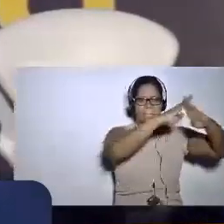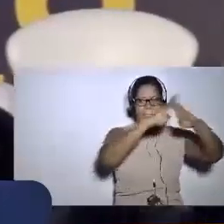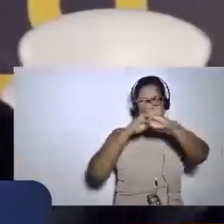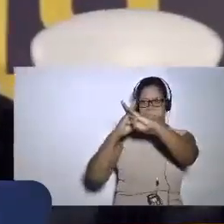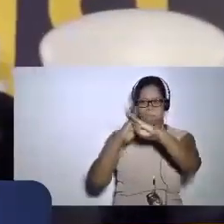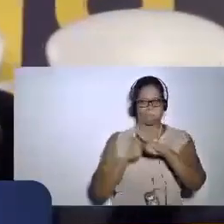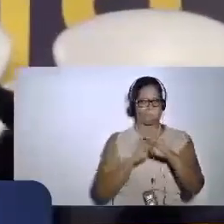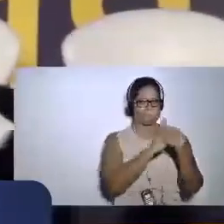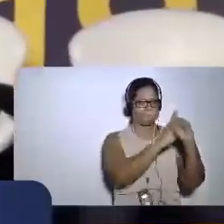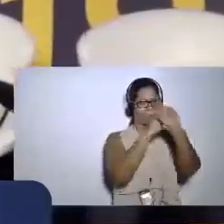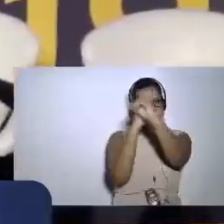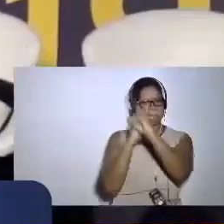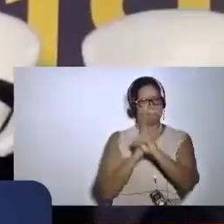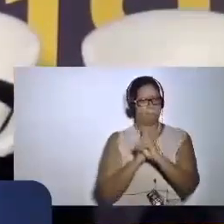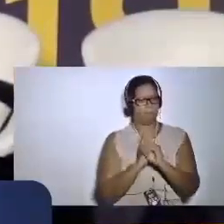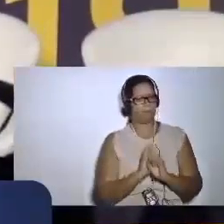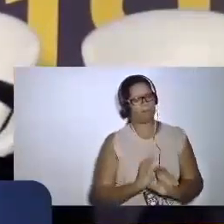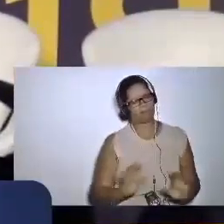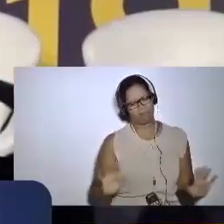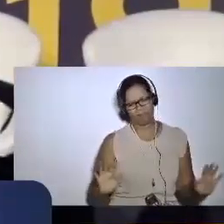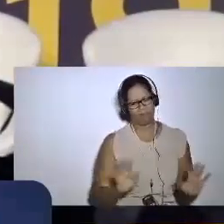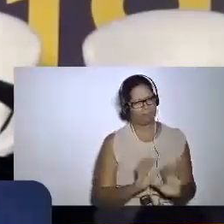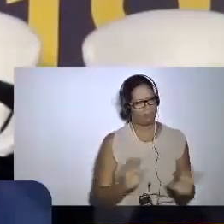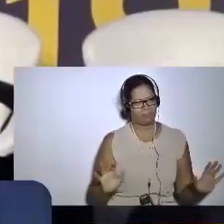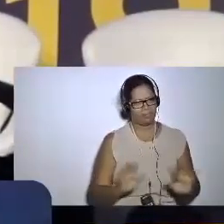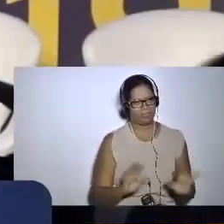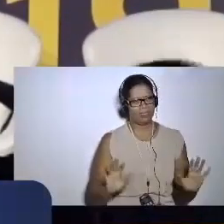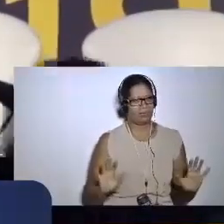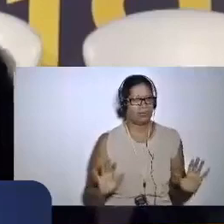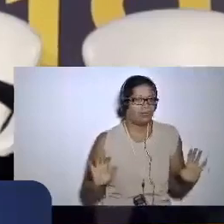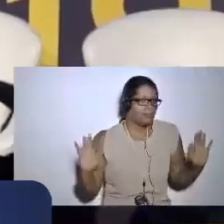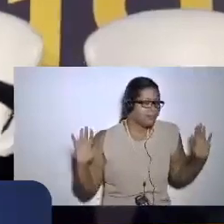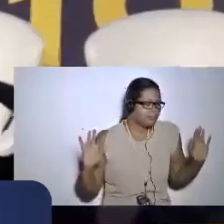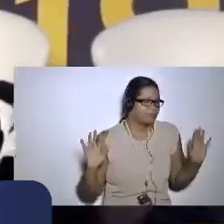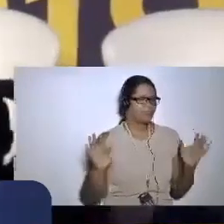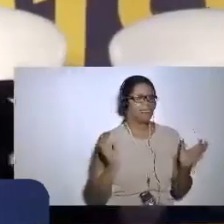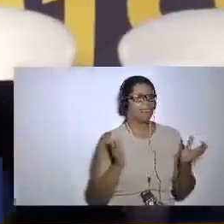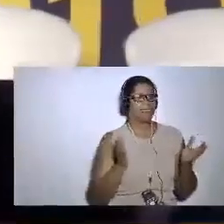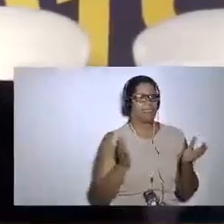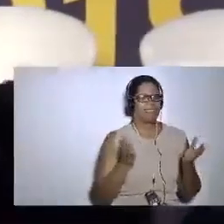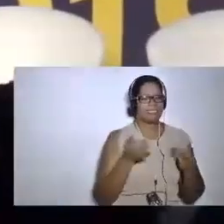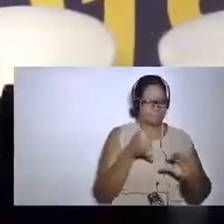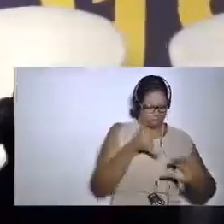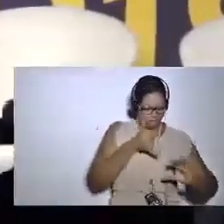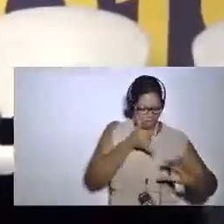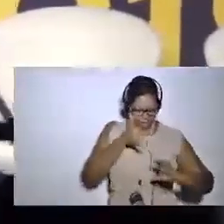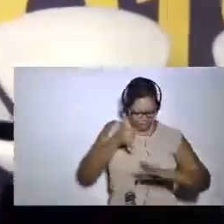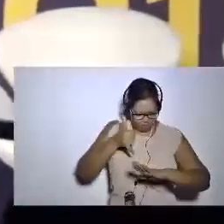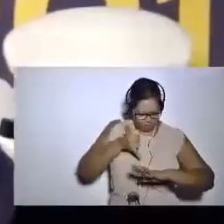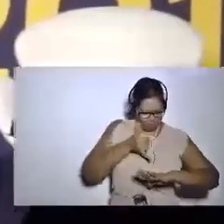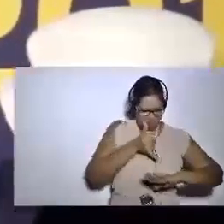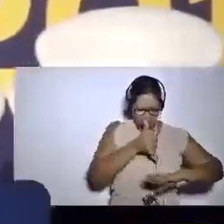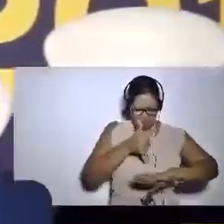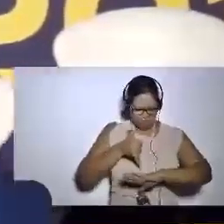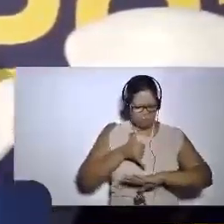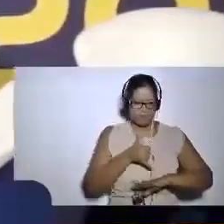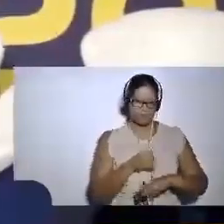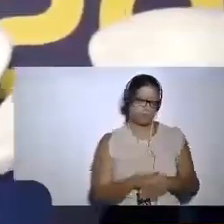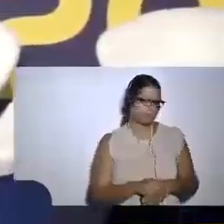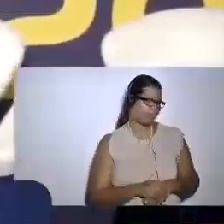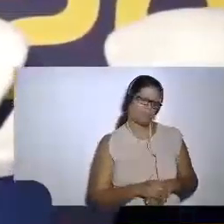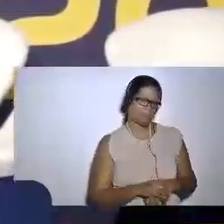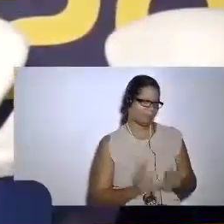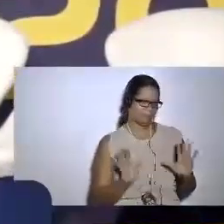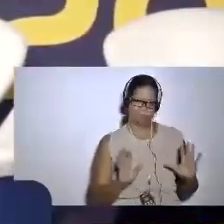bloquear aplicaciones allá detrás de puertas. Simplemente yo estaba del lado que esto no es acerca de